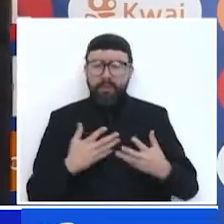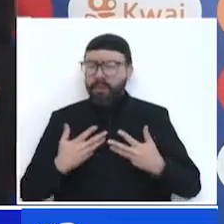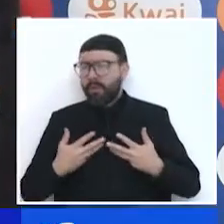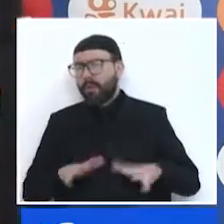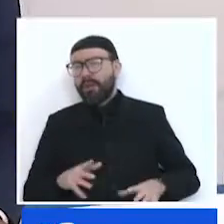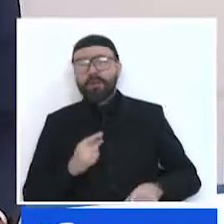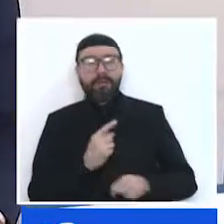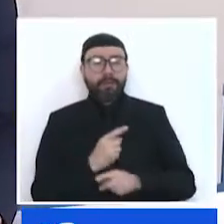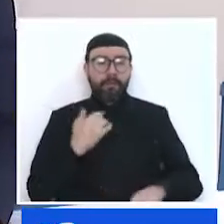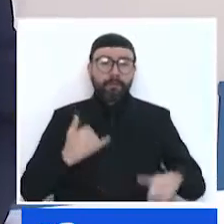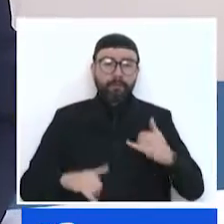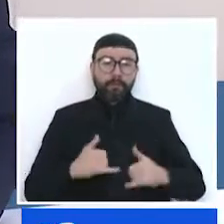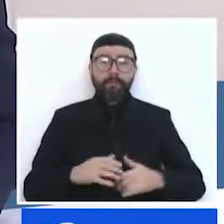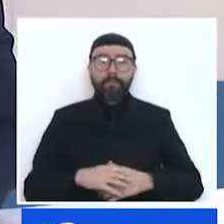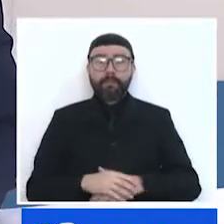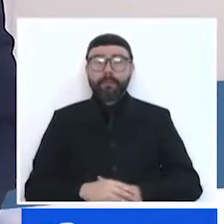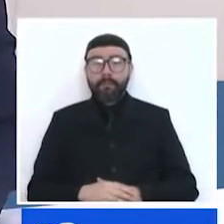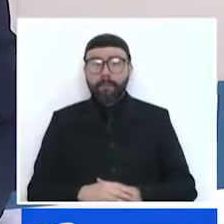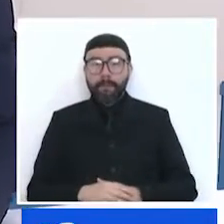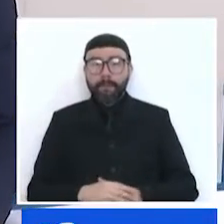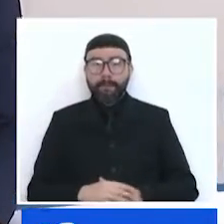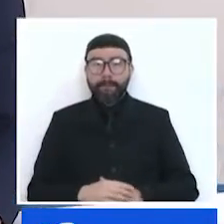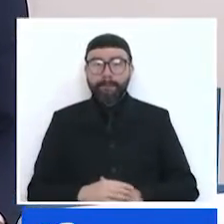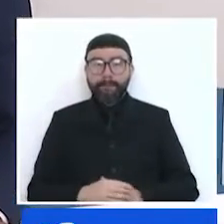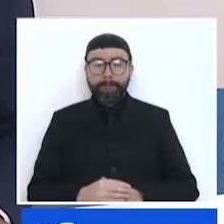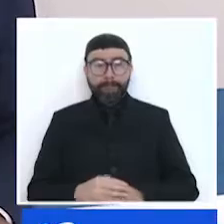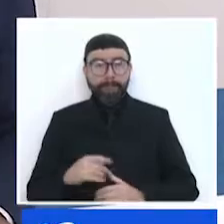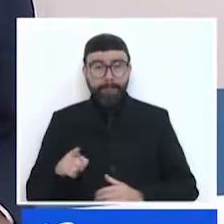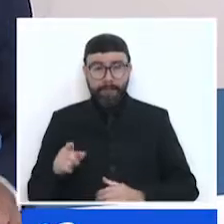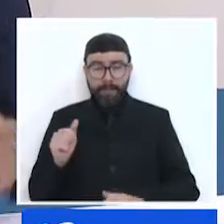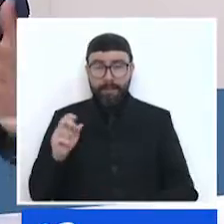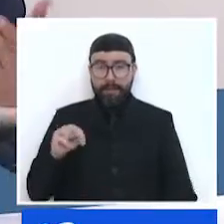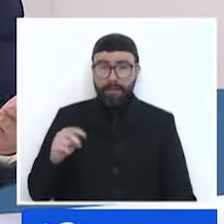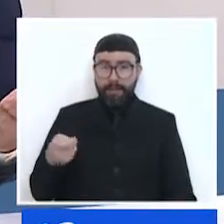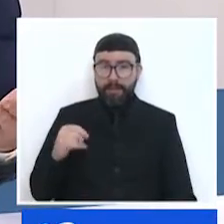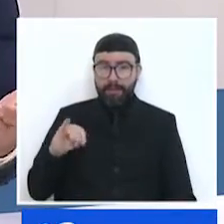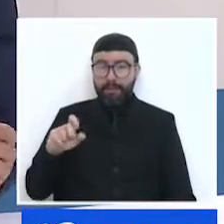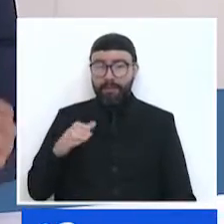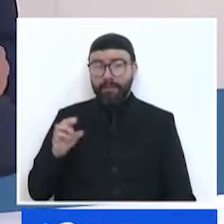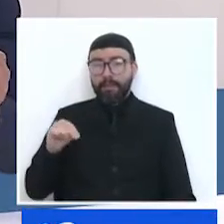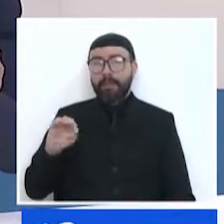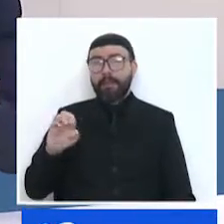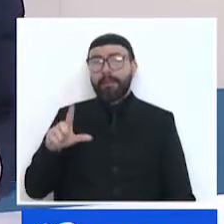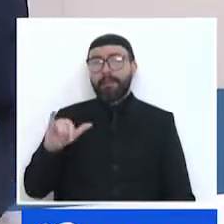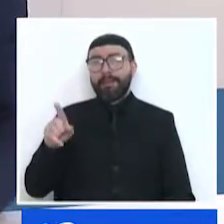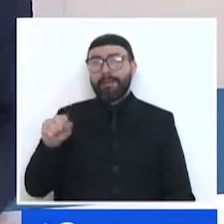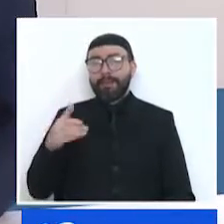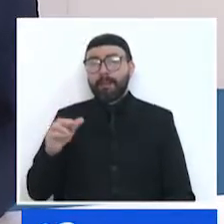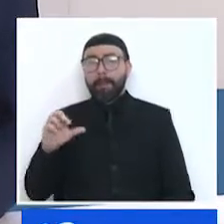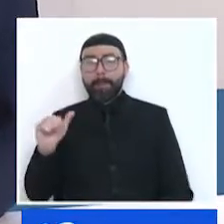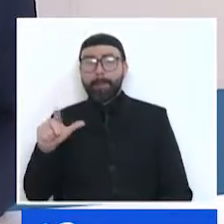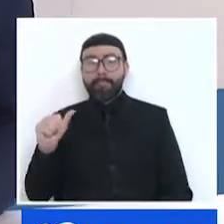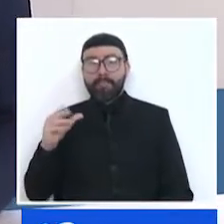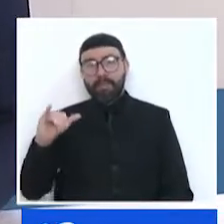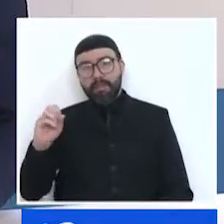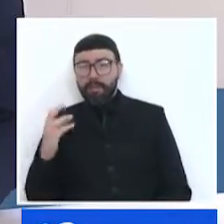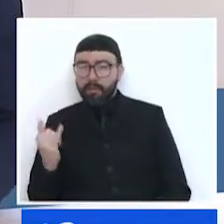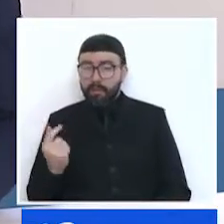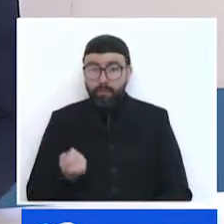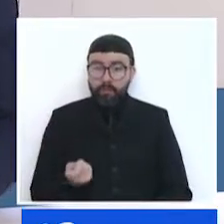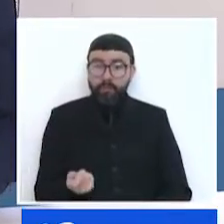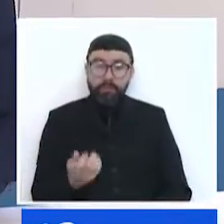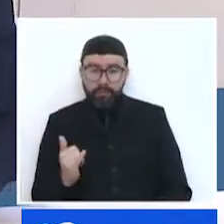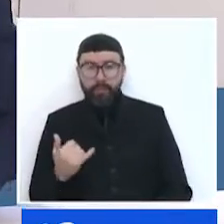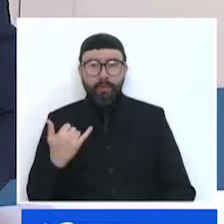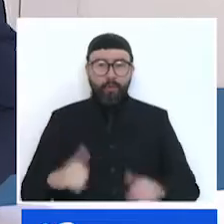juego. La atleta Angimelisa Palacio Risaraldense, ella está a un paso de clasificarse a los Juegos Olímpicos de